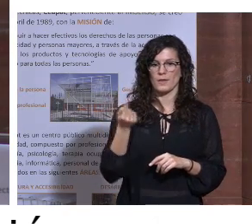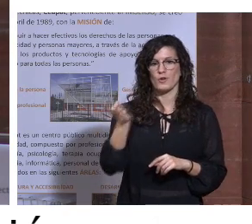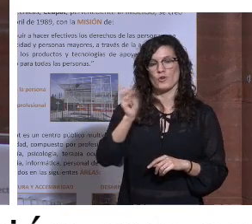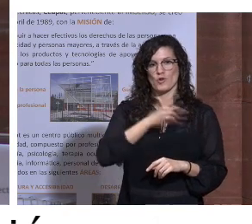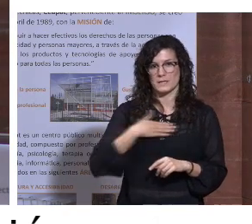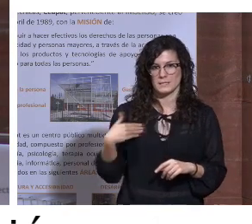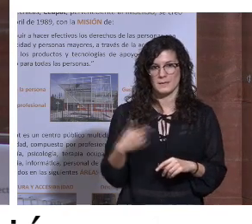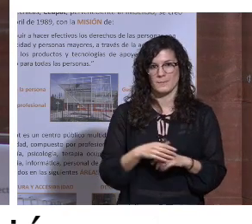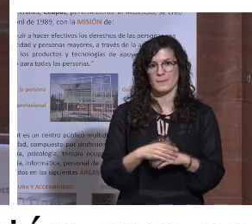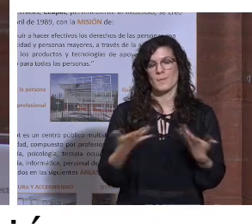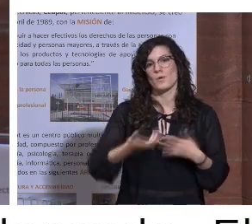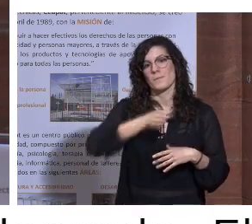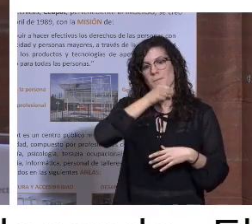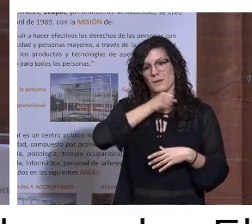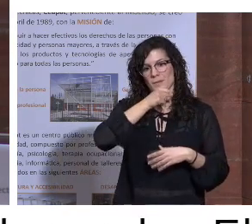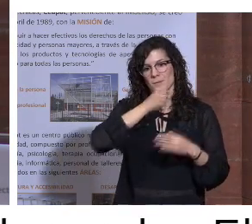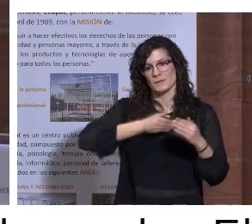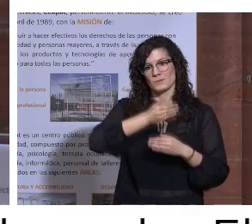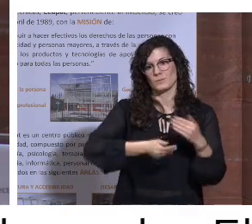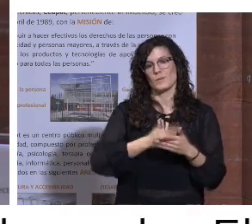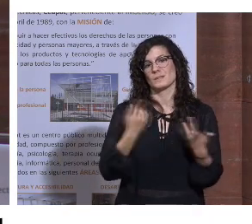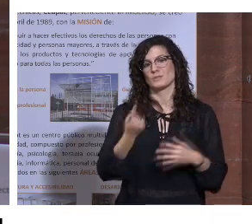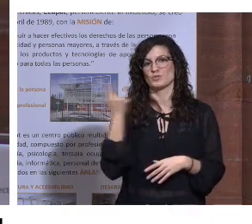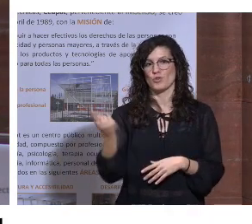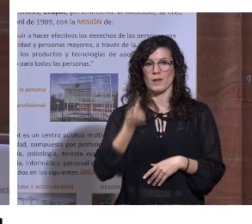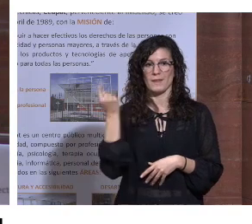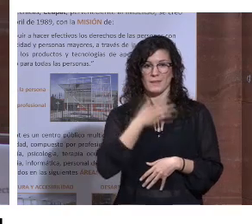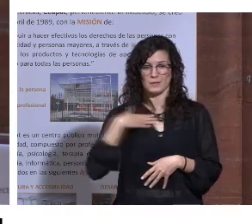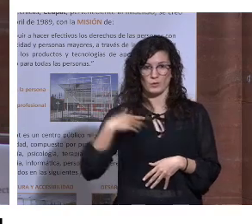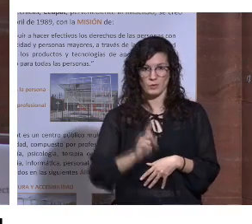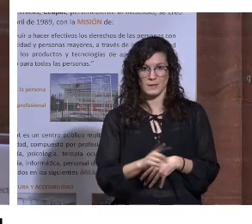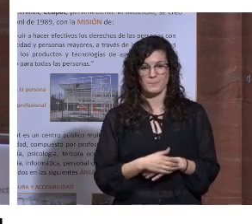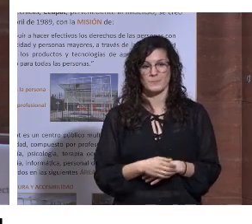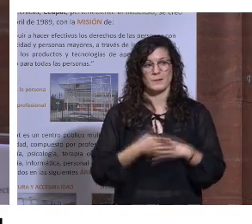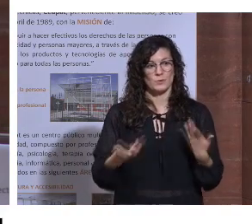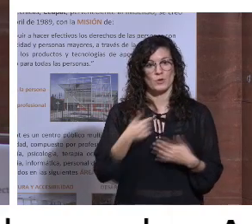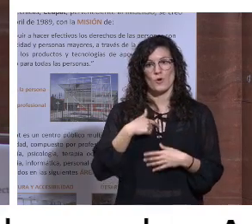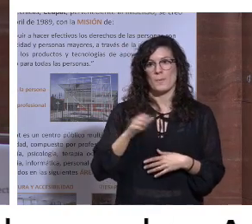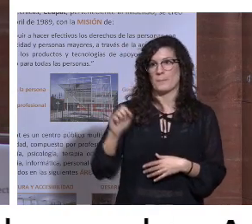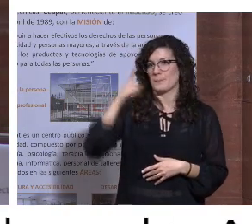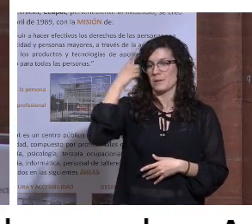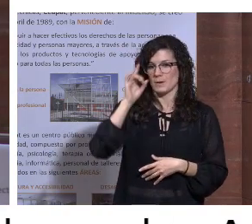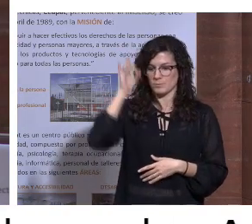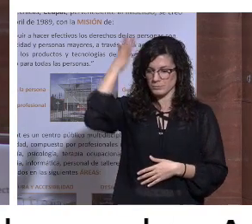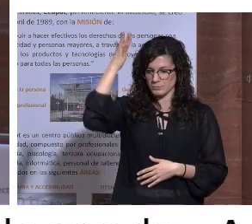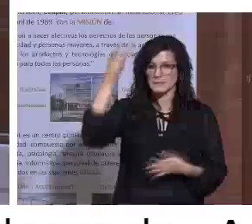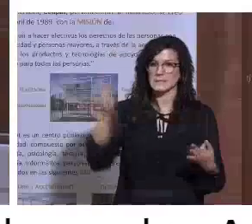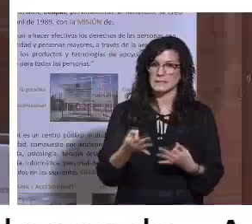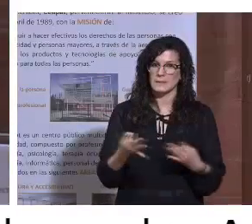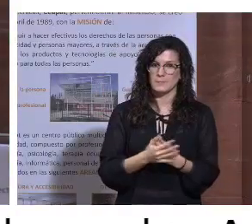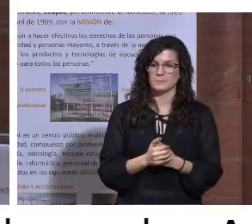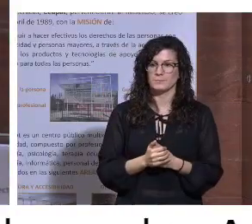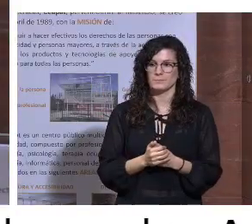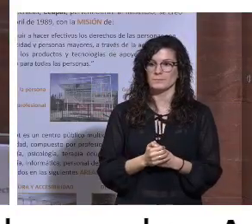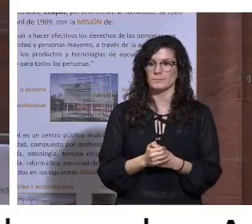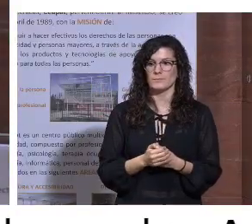envejecimiento, y la soledad no deseada. A mí lo primero que se me ocurrió es que las teleasistencias